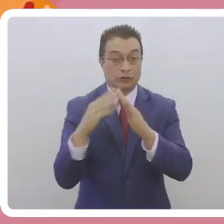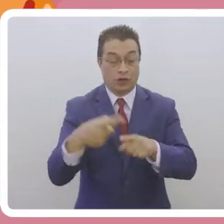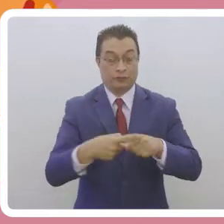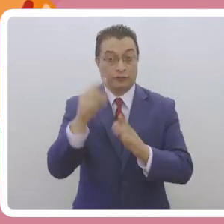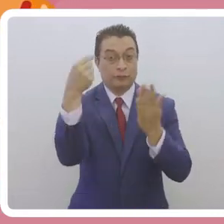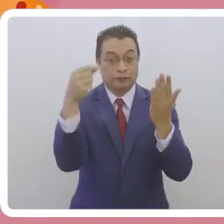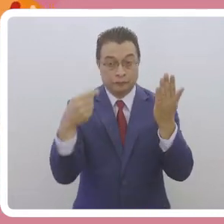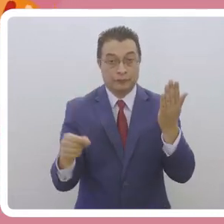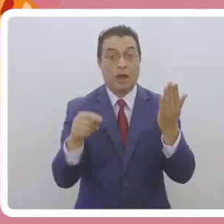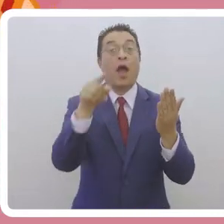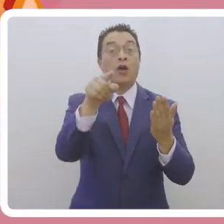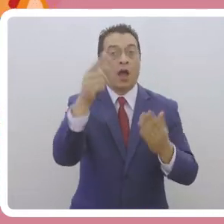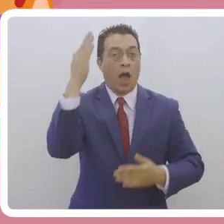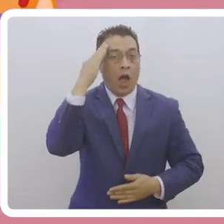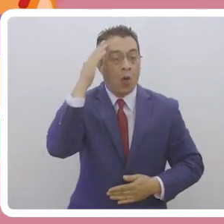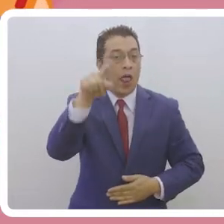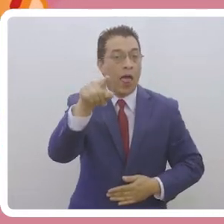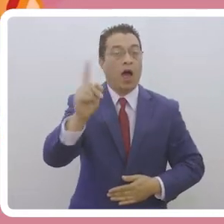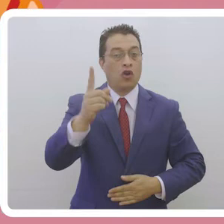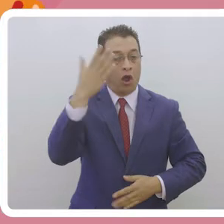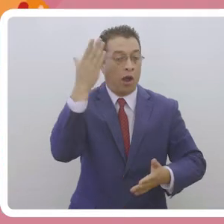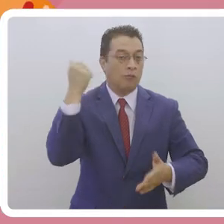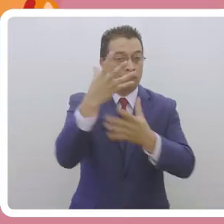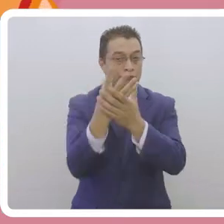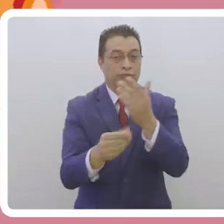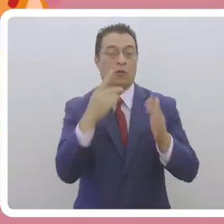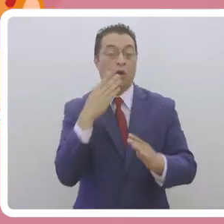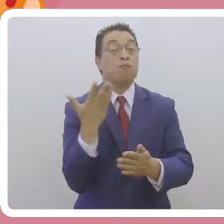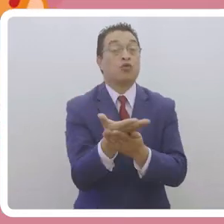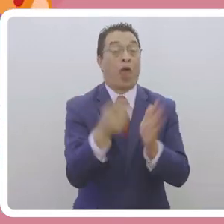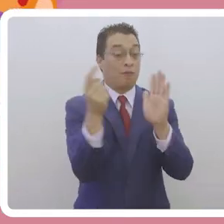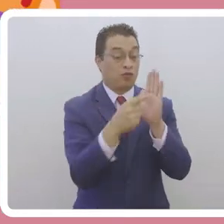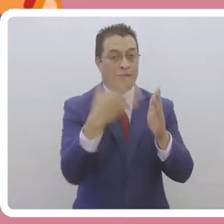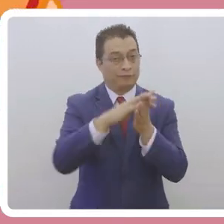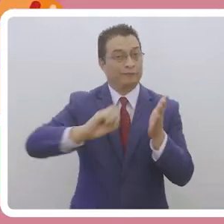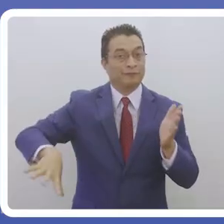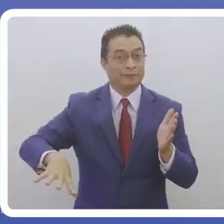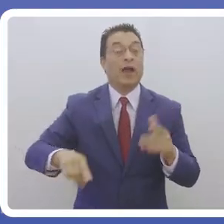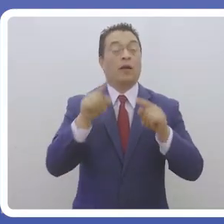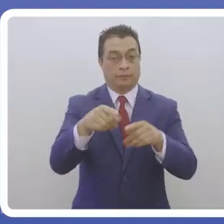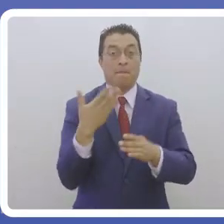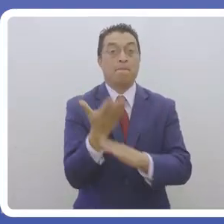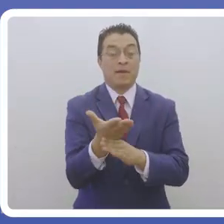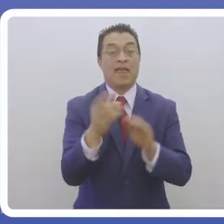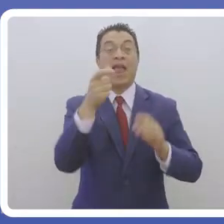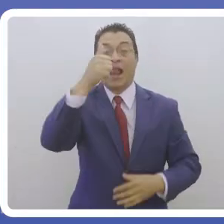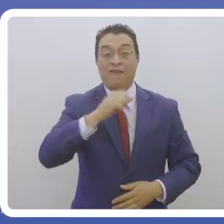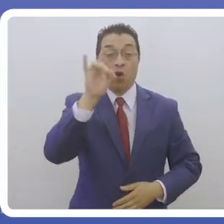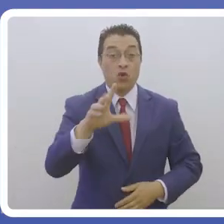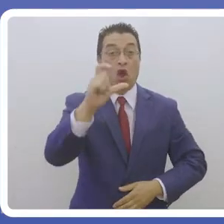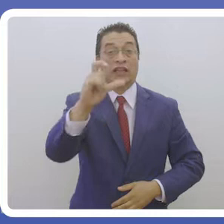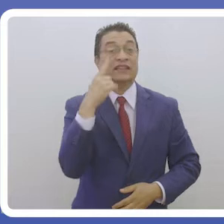calificación socioeconómica. Recuerda que ya no existen los puntajes para postular a los beneficios sociales. Solicita tu clave única en